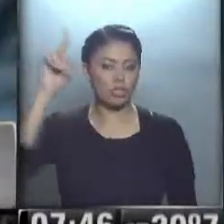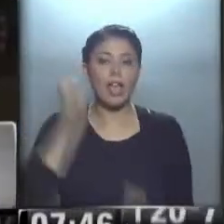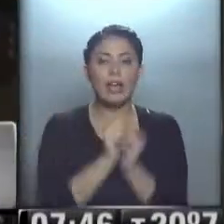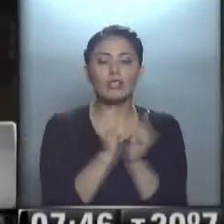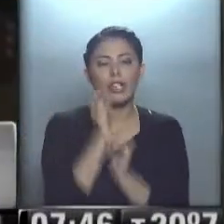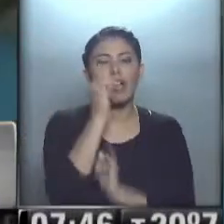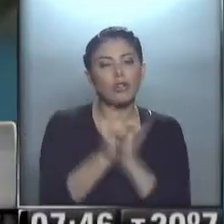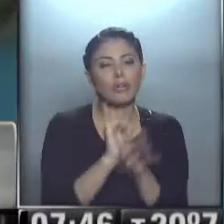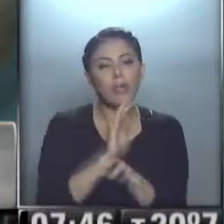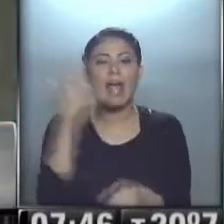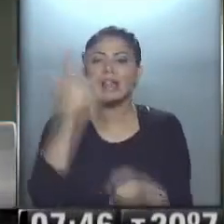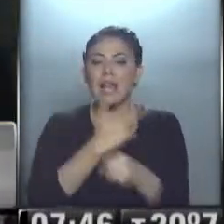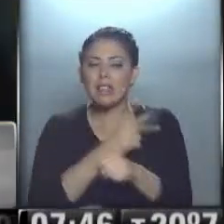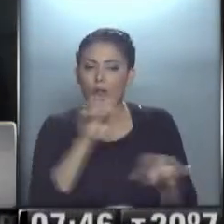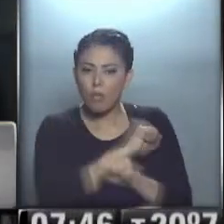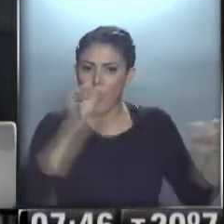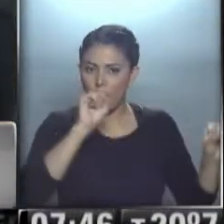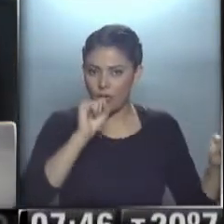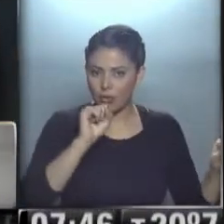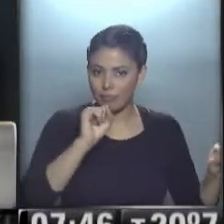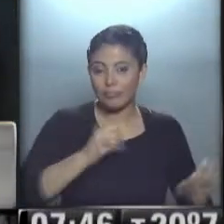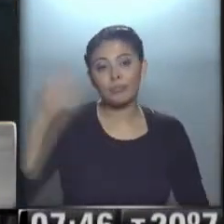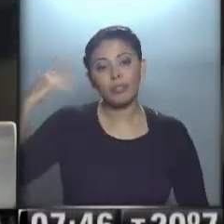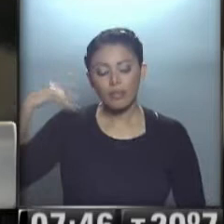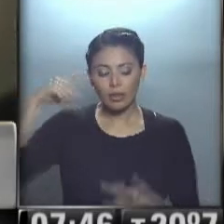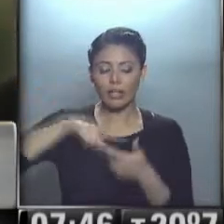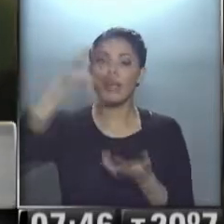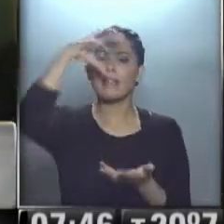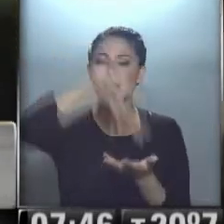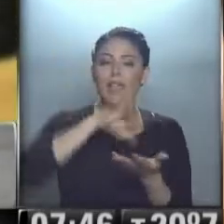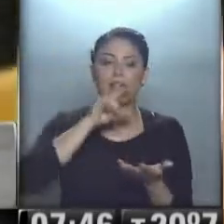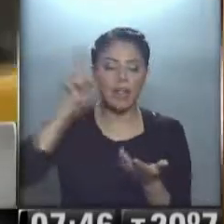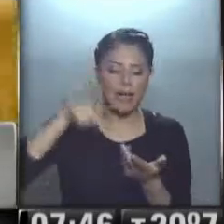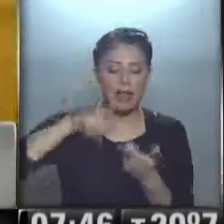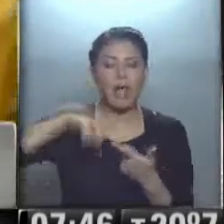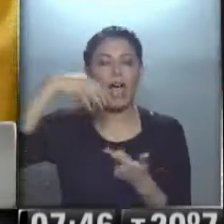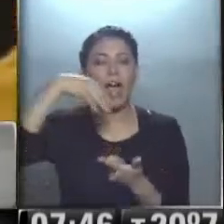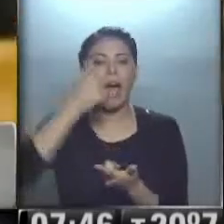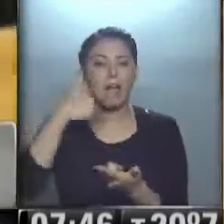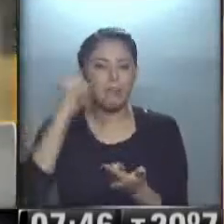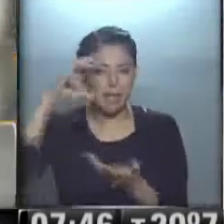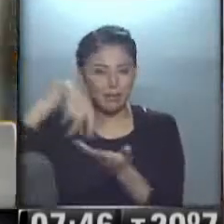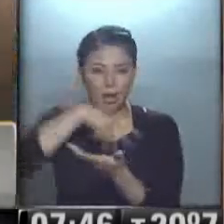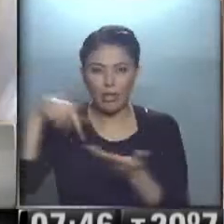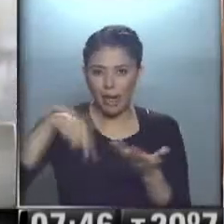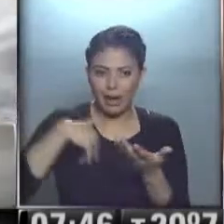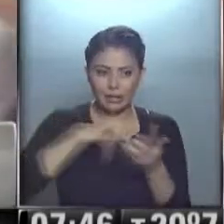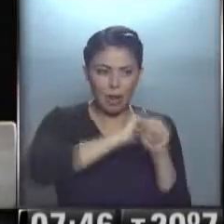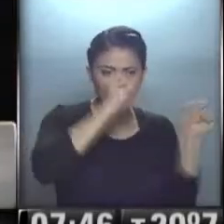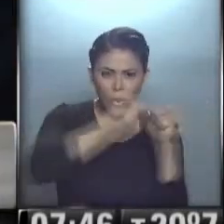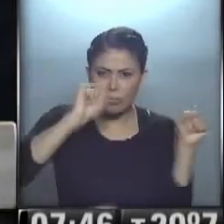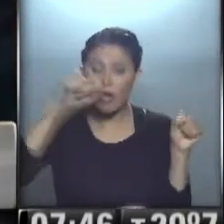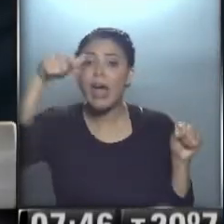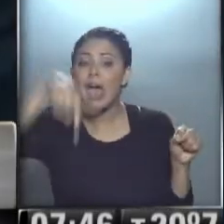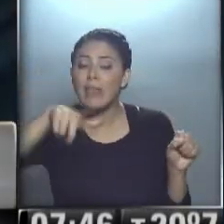versión del tercer atentado, tomando como disparadores el atentado de la Embajada de Israel y de la Mutual AMIA, donde investiga casi